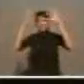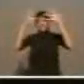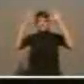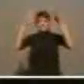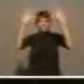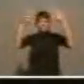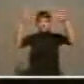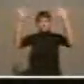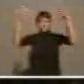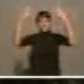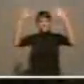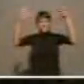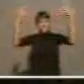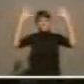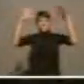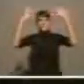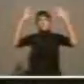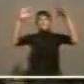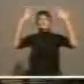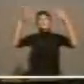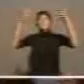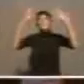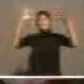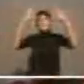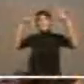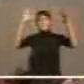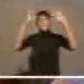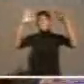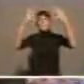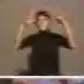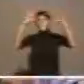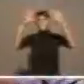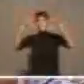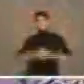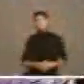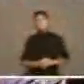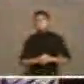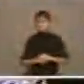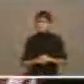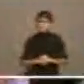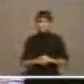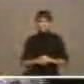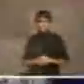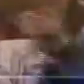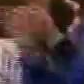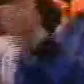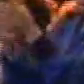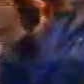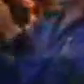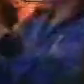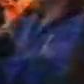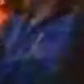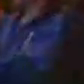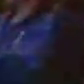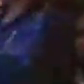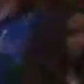Bueno, pues, desde luego, cualquiera le lleva la contraria, burlona, rotunda y con claras